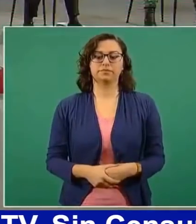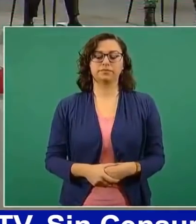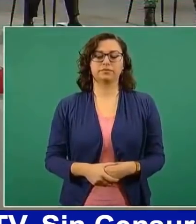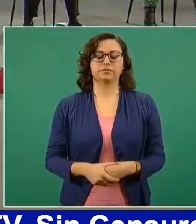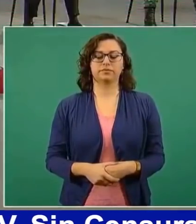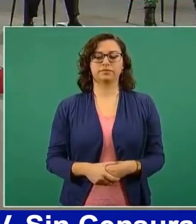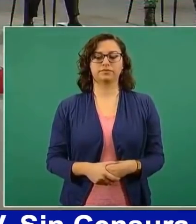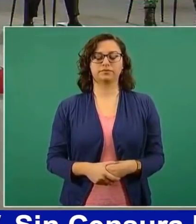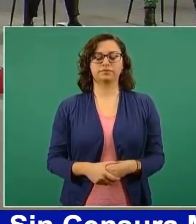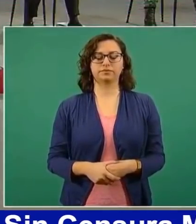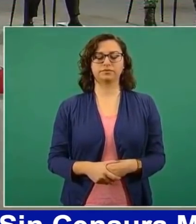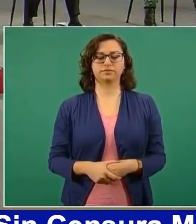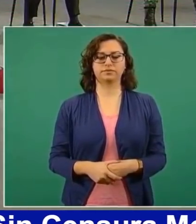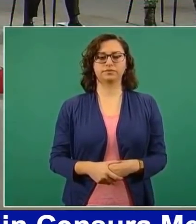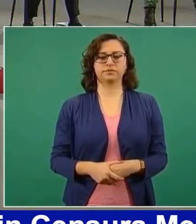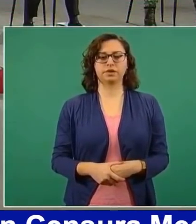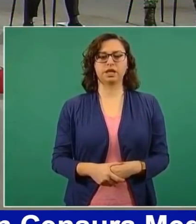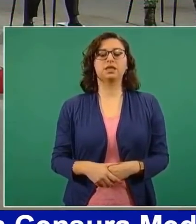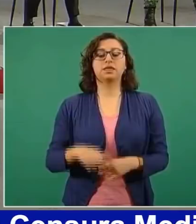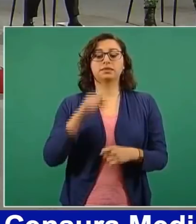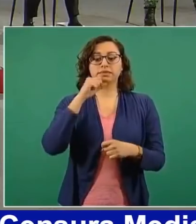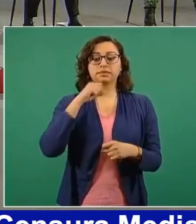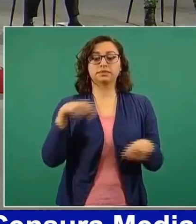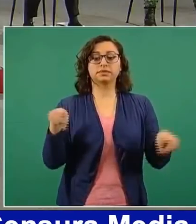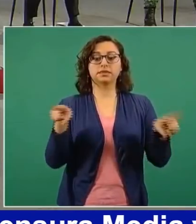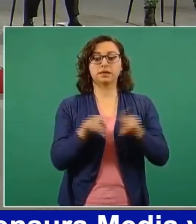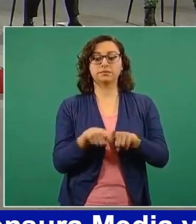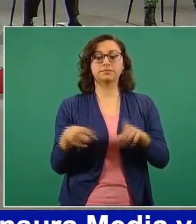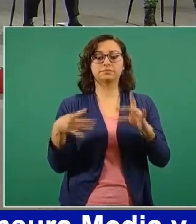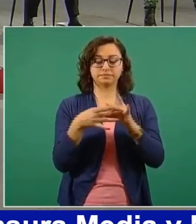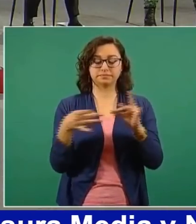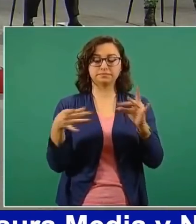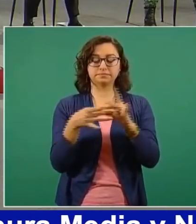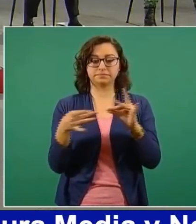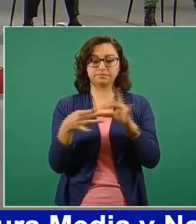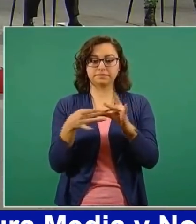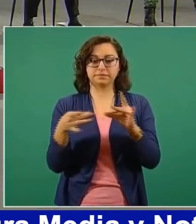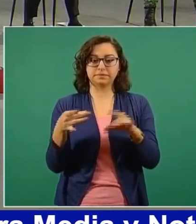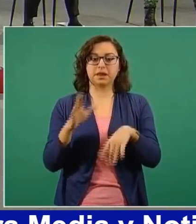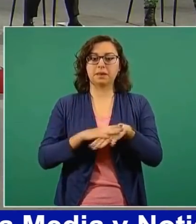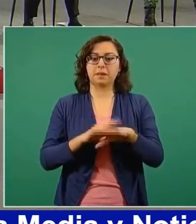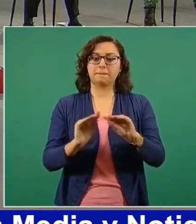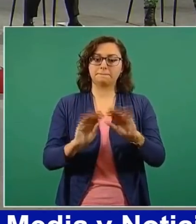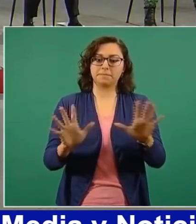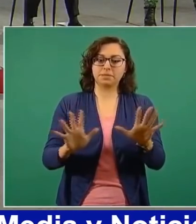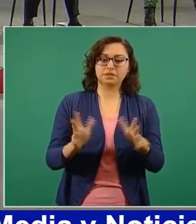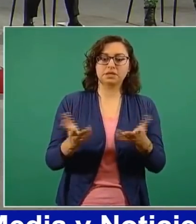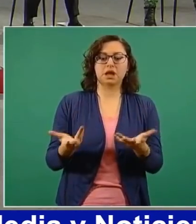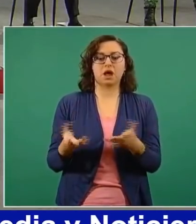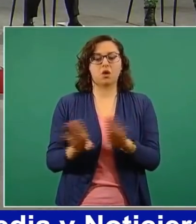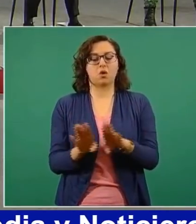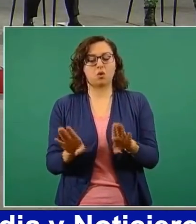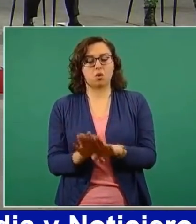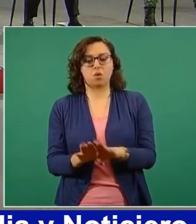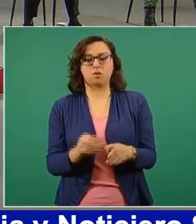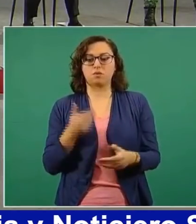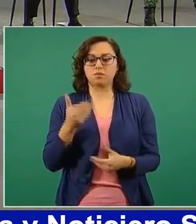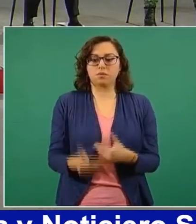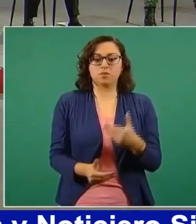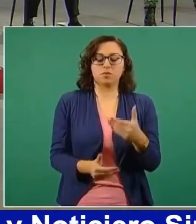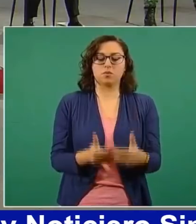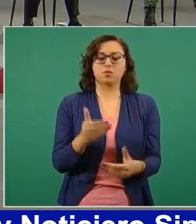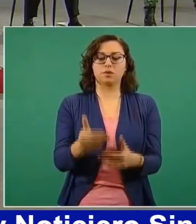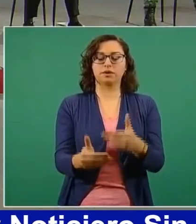También comentaremos de manera específica los planes de avance. Vamos a recordar las